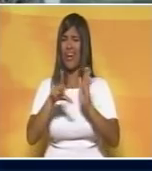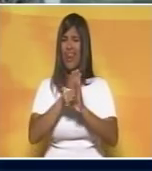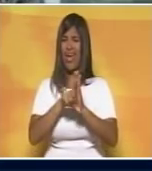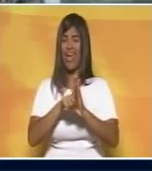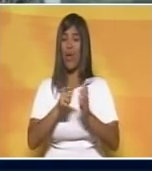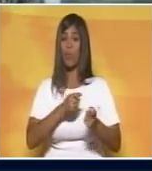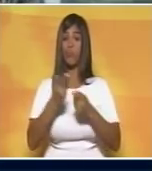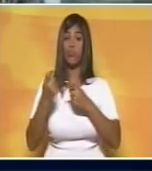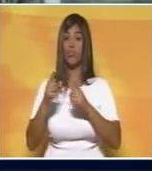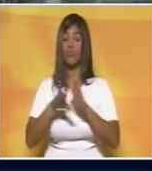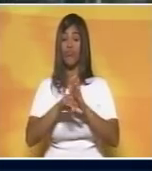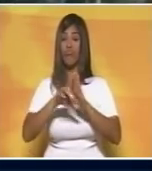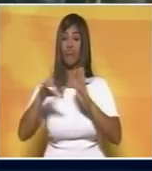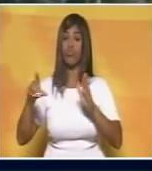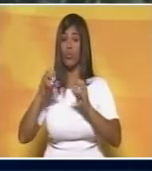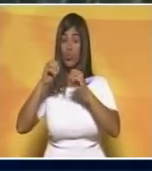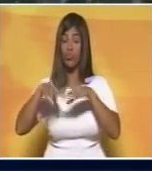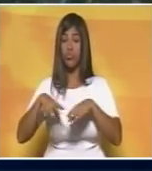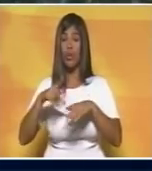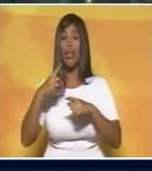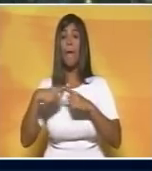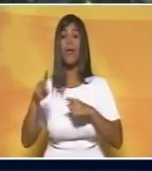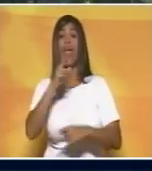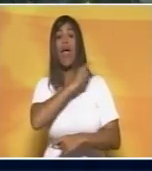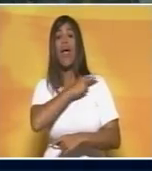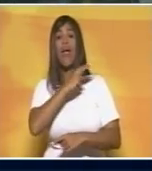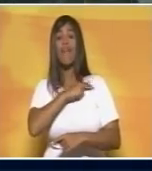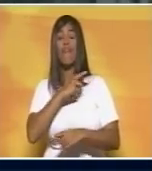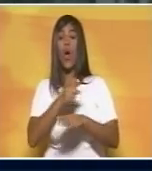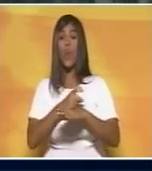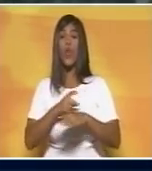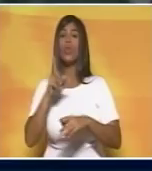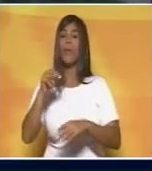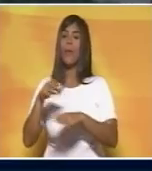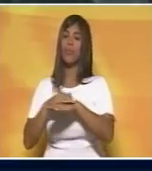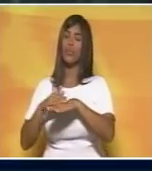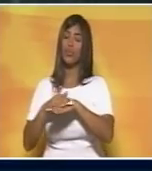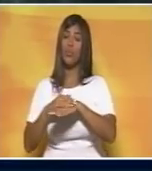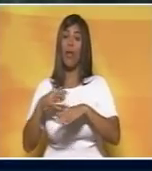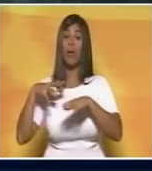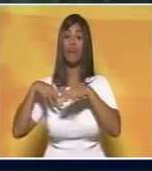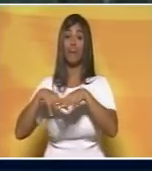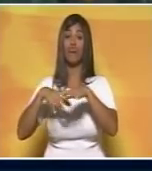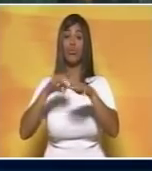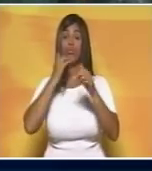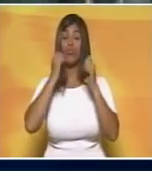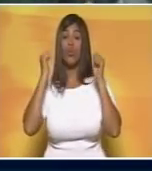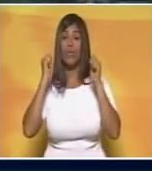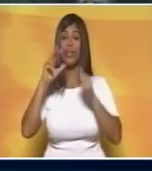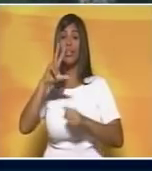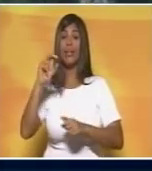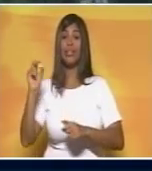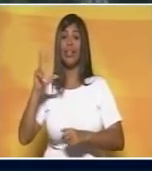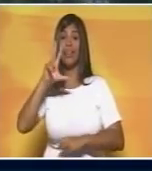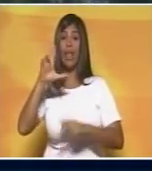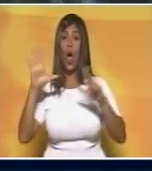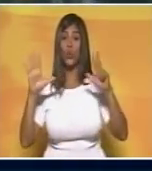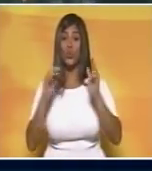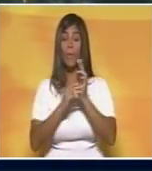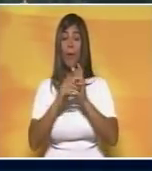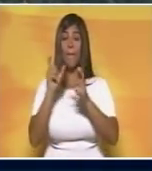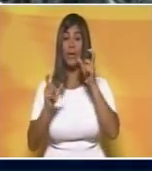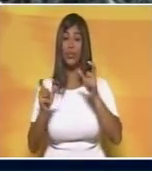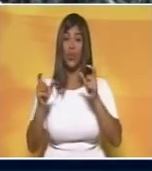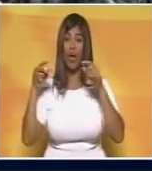y la dimisión de su jefa de gobierno, Carrie Lam, a quien también le exigieron una disculpa. La manifestación, que congregó 338.000 personas según